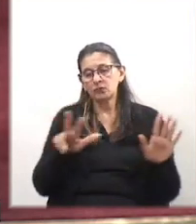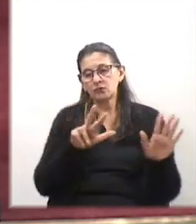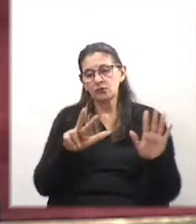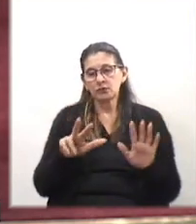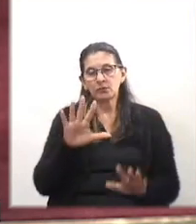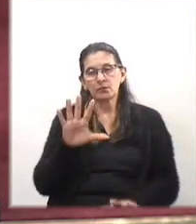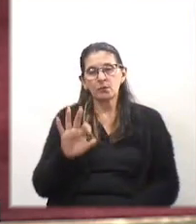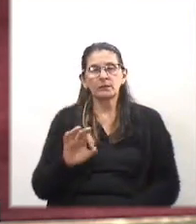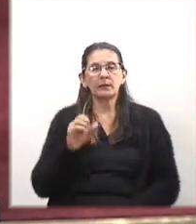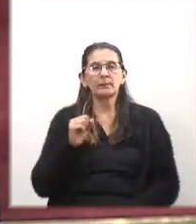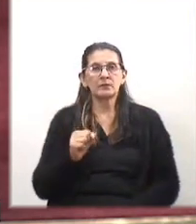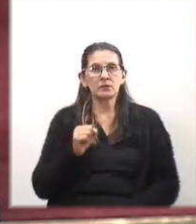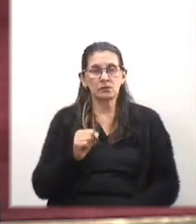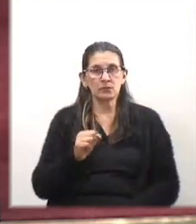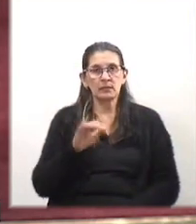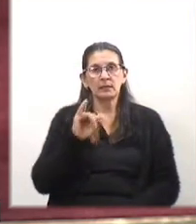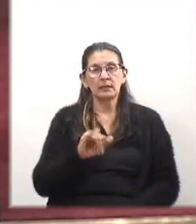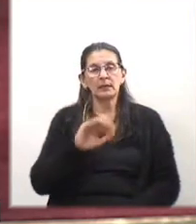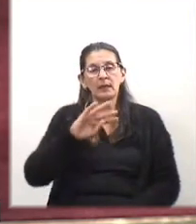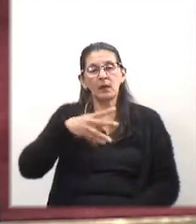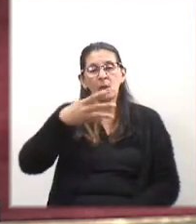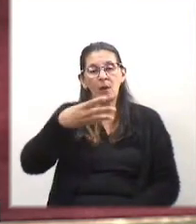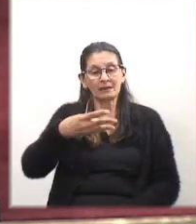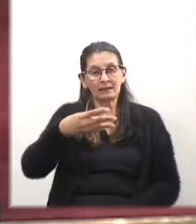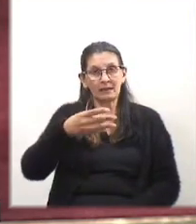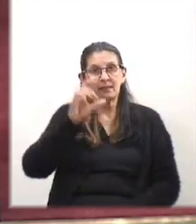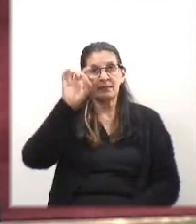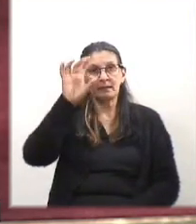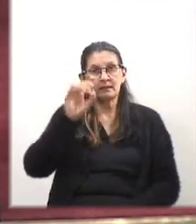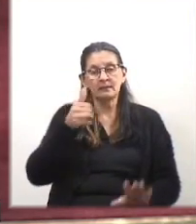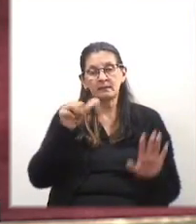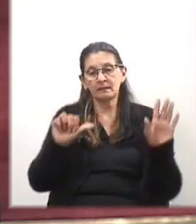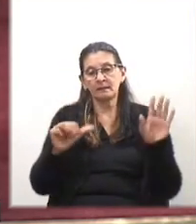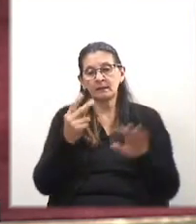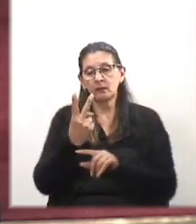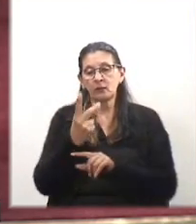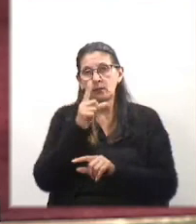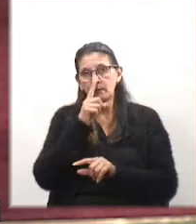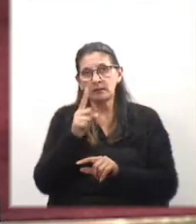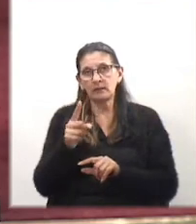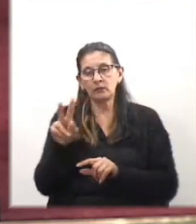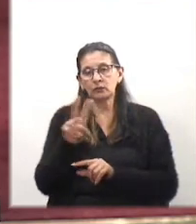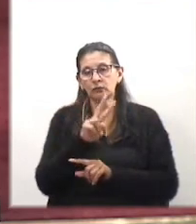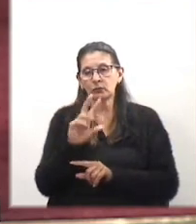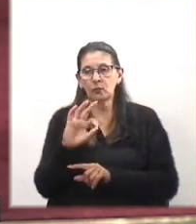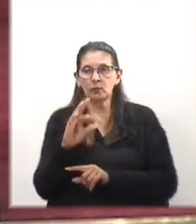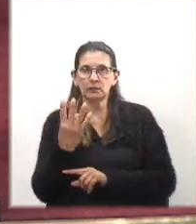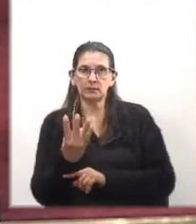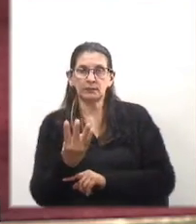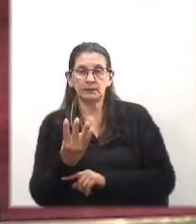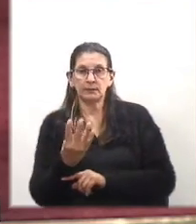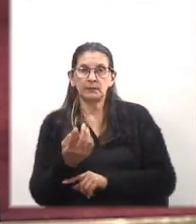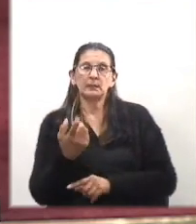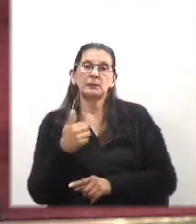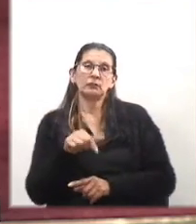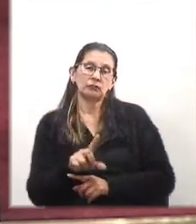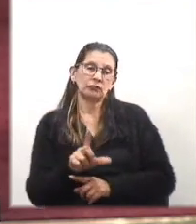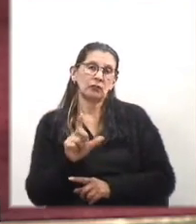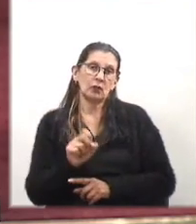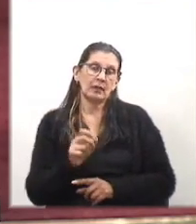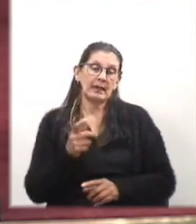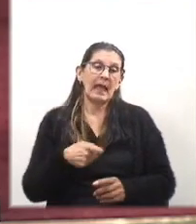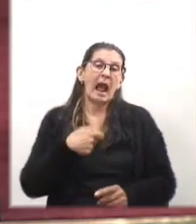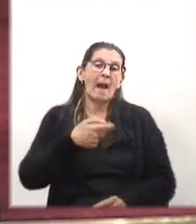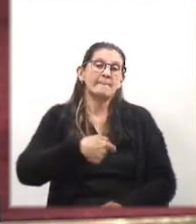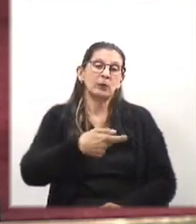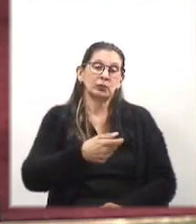56.844 pesos, la quinta categoría del régimen de 15 es de 62.204, por lo que lógicamente el aporte